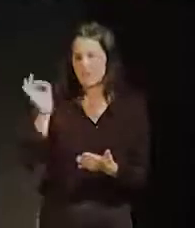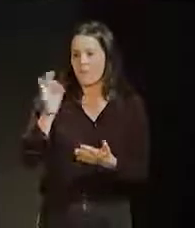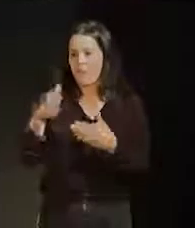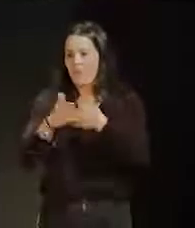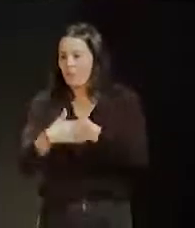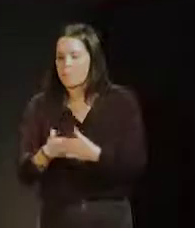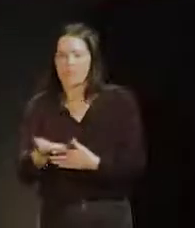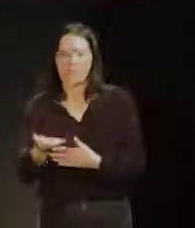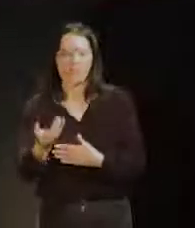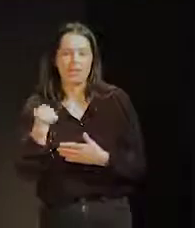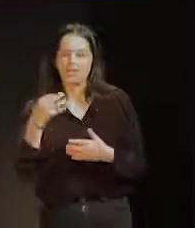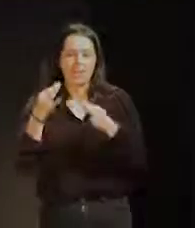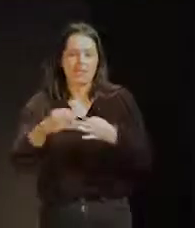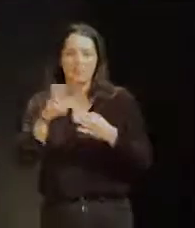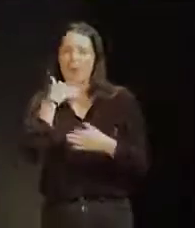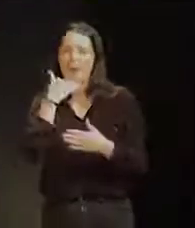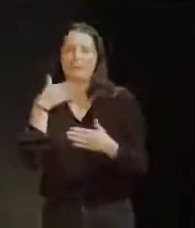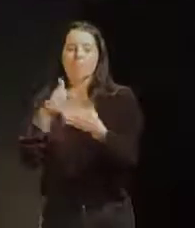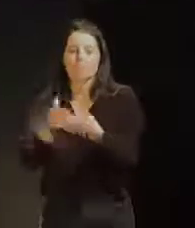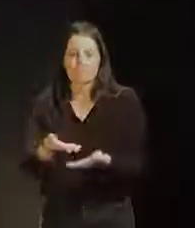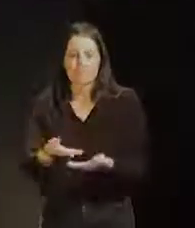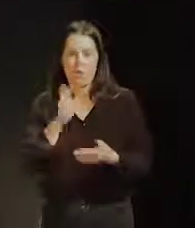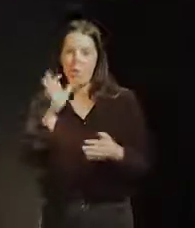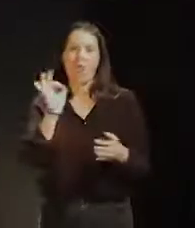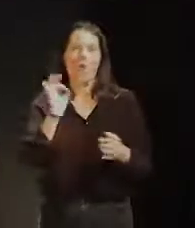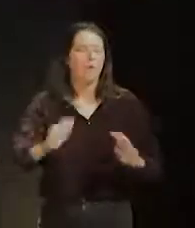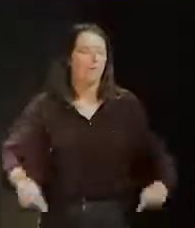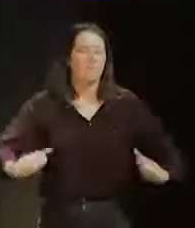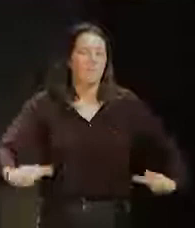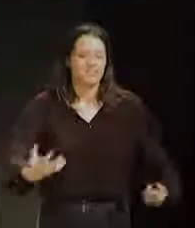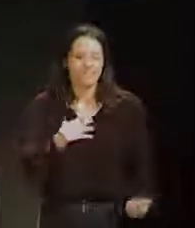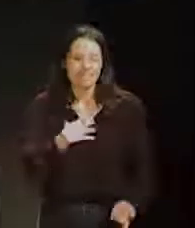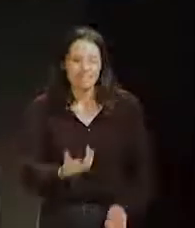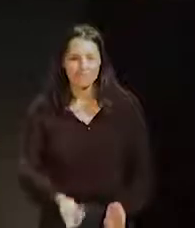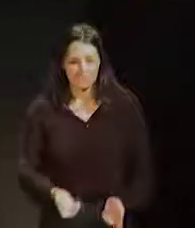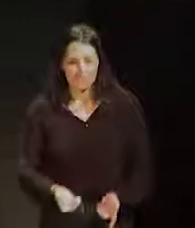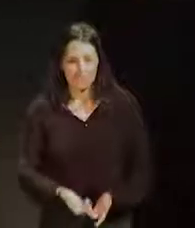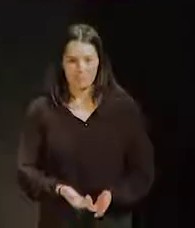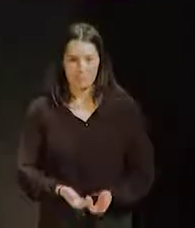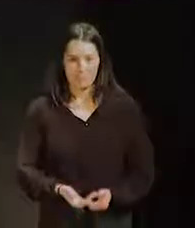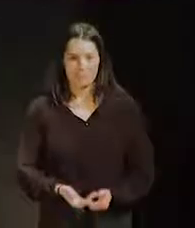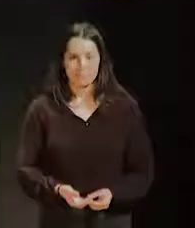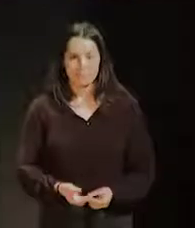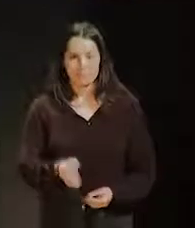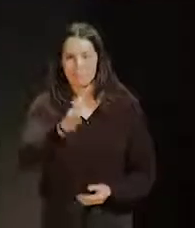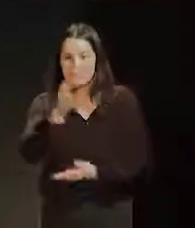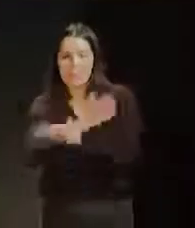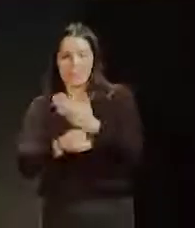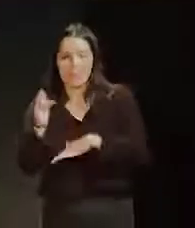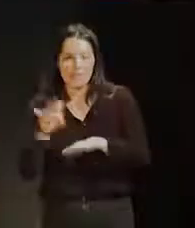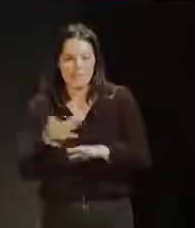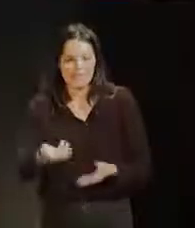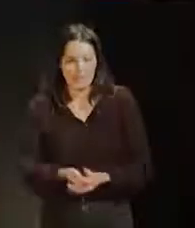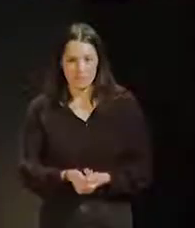lontano, o porque es accesible por la silla de rueda, pero no por personas con discapacidad sensorial. Y lo